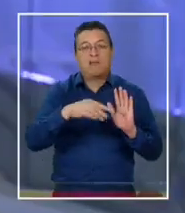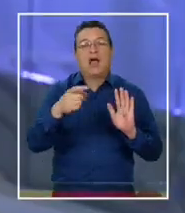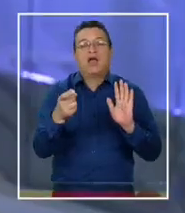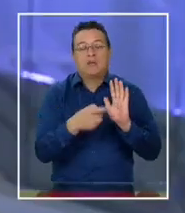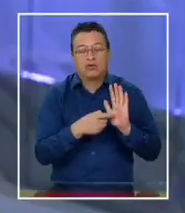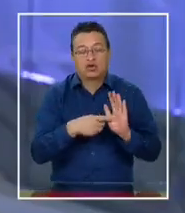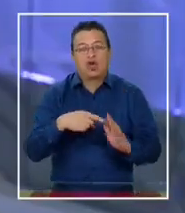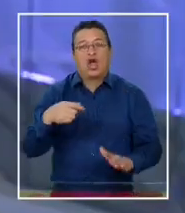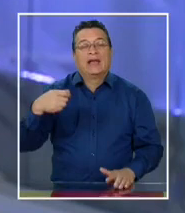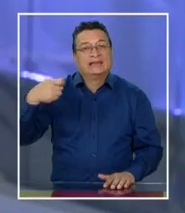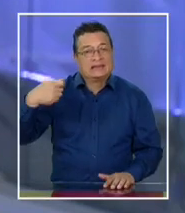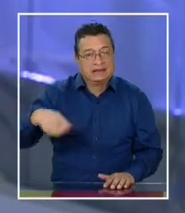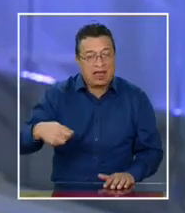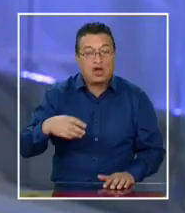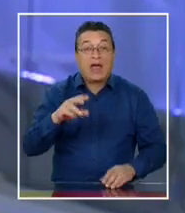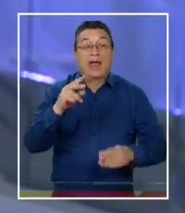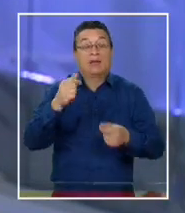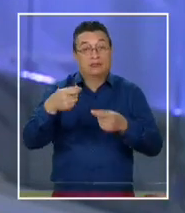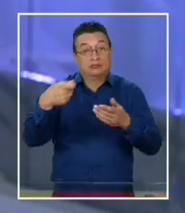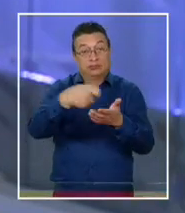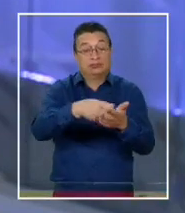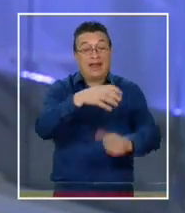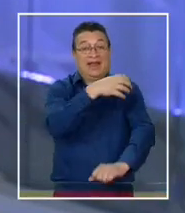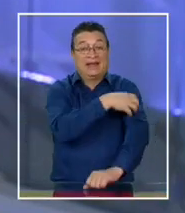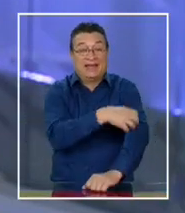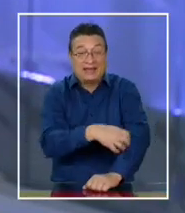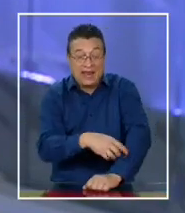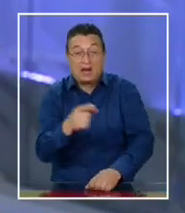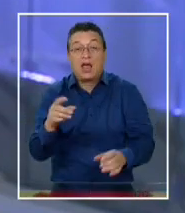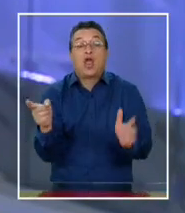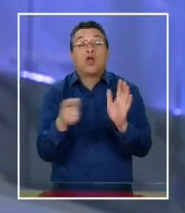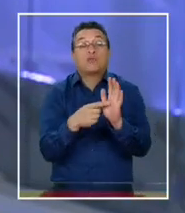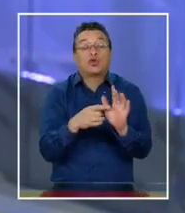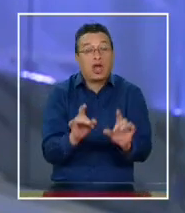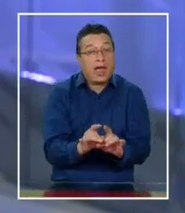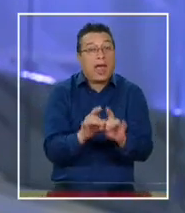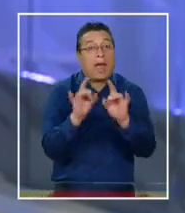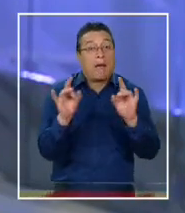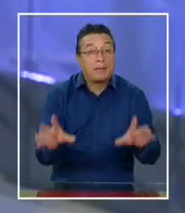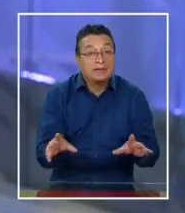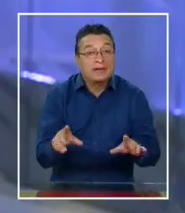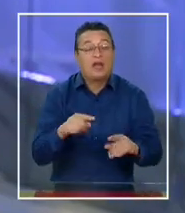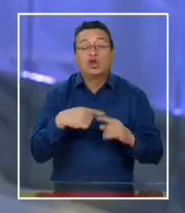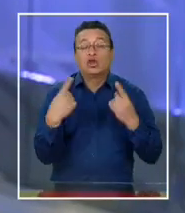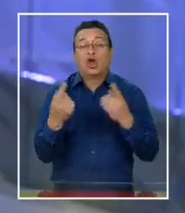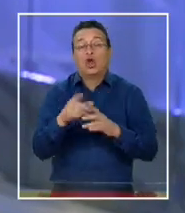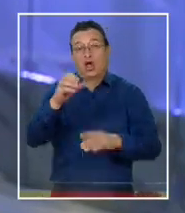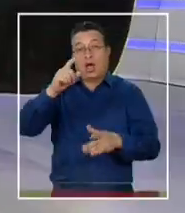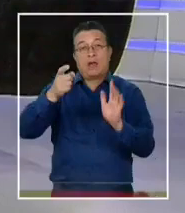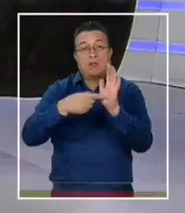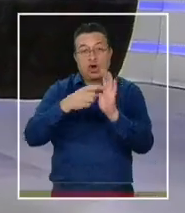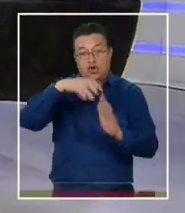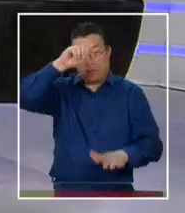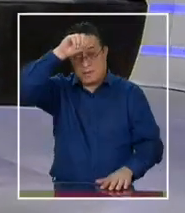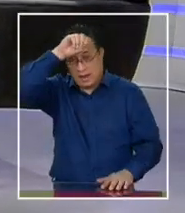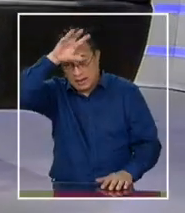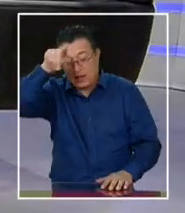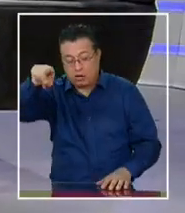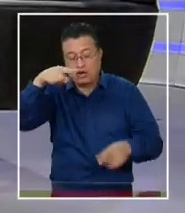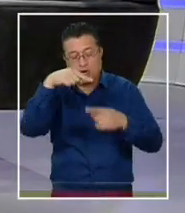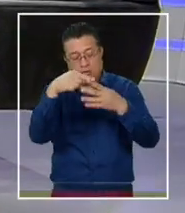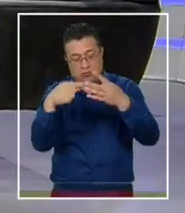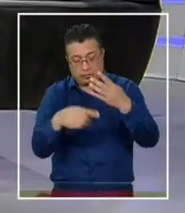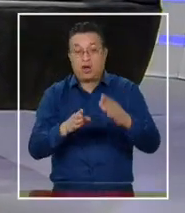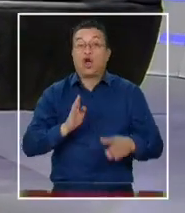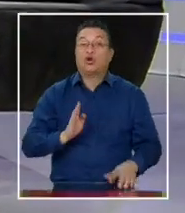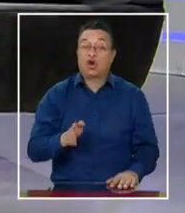senado no donde está renta regionales donde están impuestos especiales y está también el tema todo el tema de royalty el tema minería Entonces vamos a